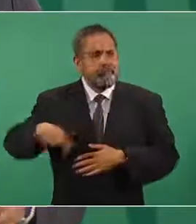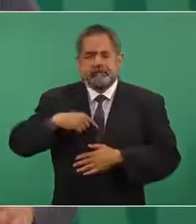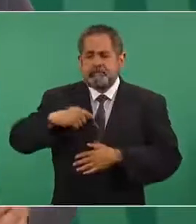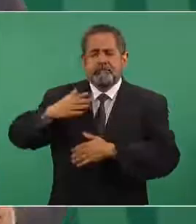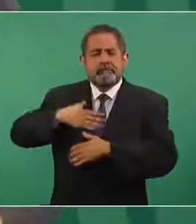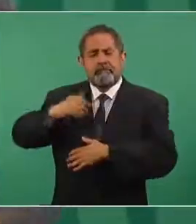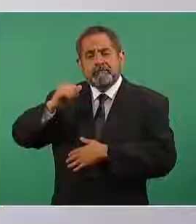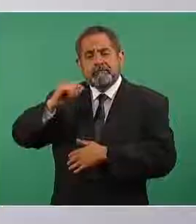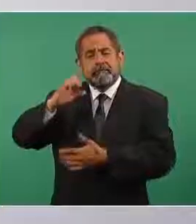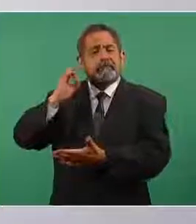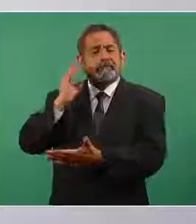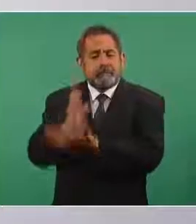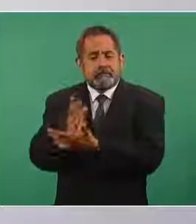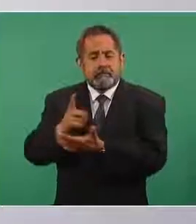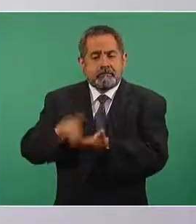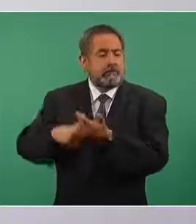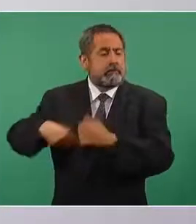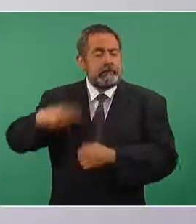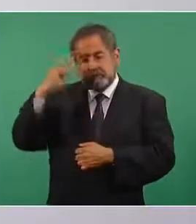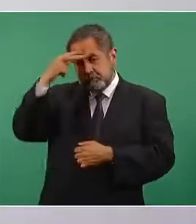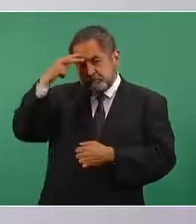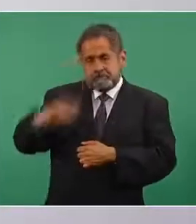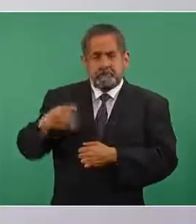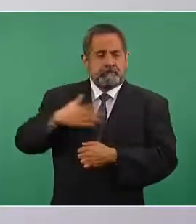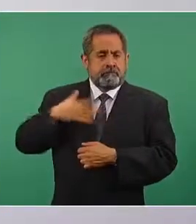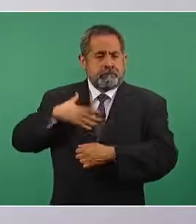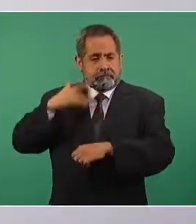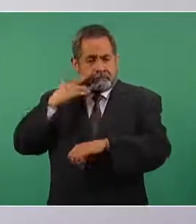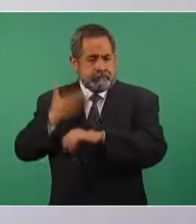competen a los mexicanos?